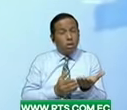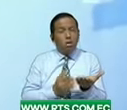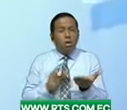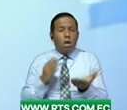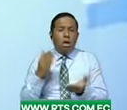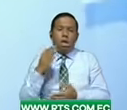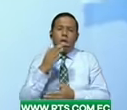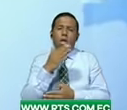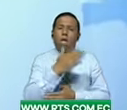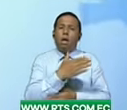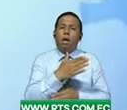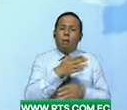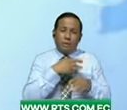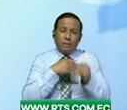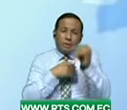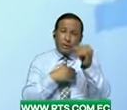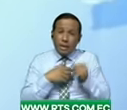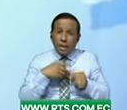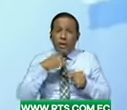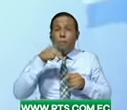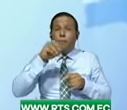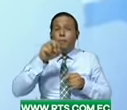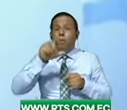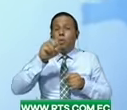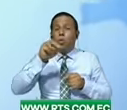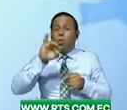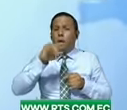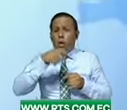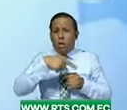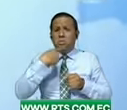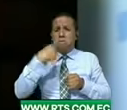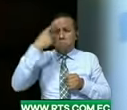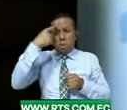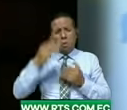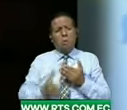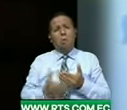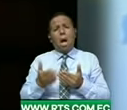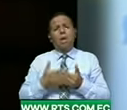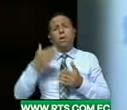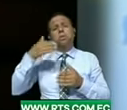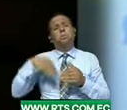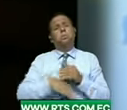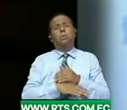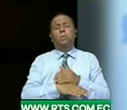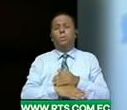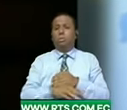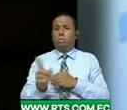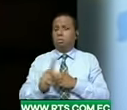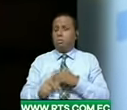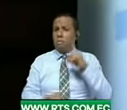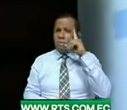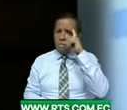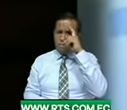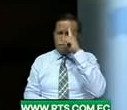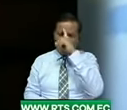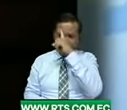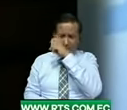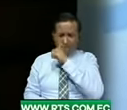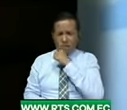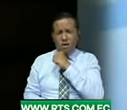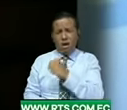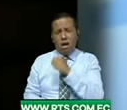la frontera con Polonia no ha sido nada fácil. Difícil, y todavía difícil, todavía no